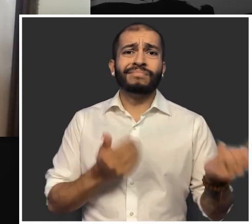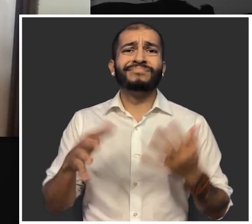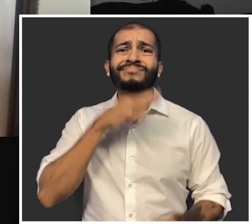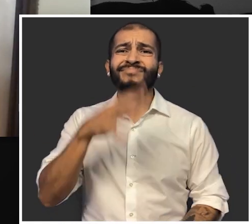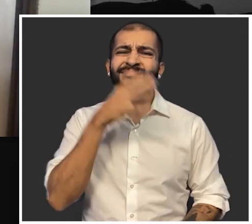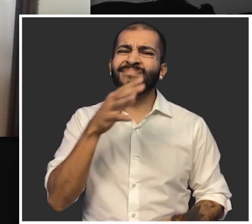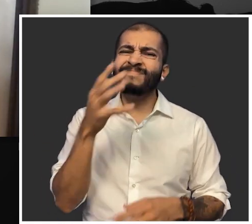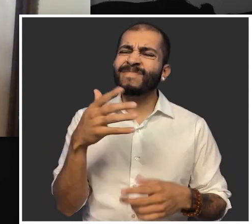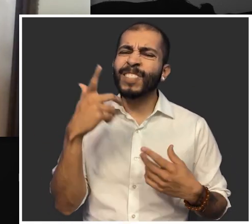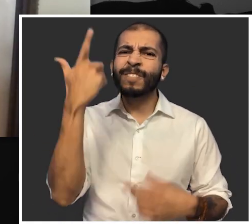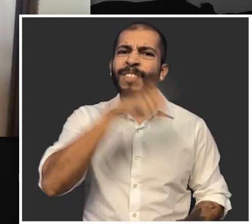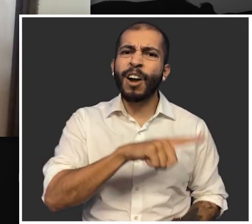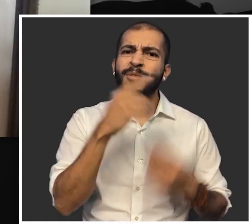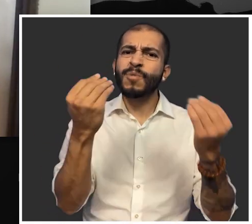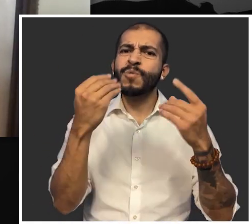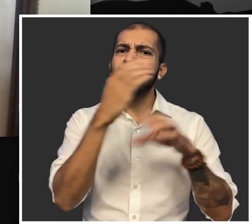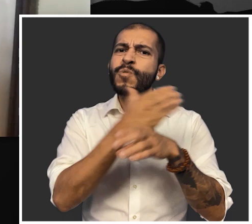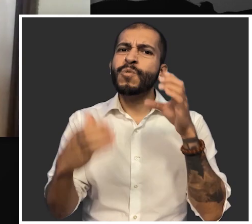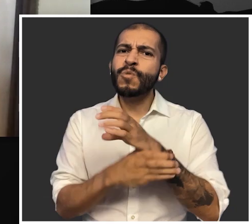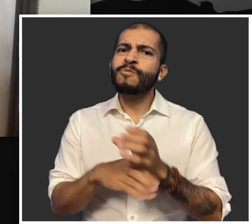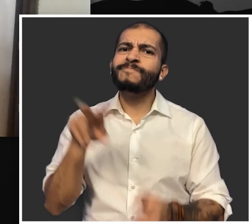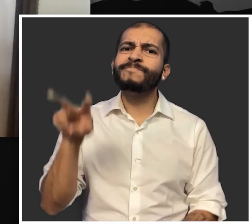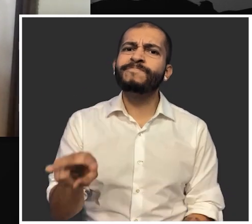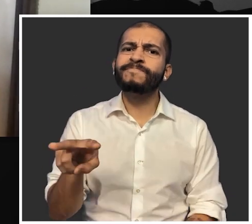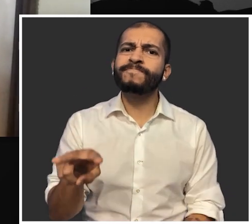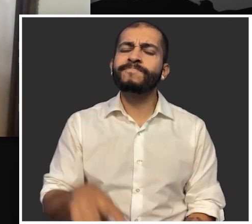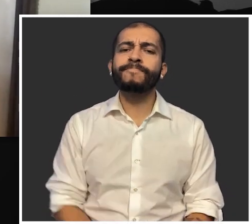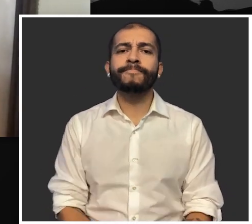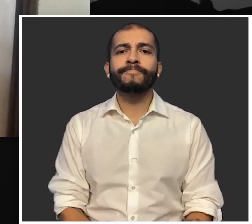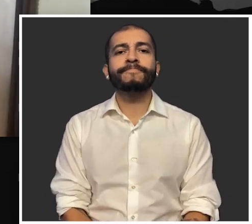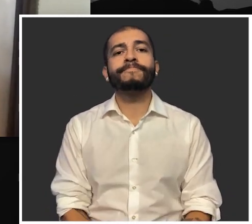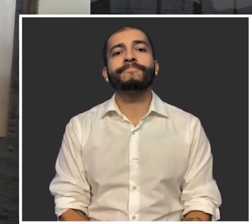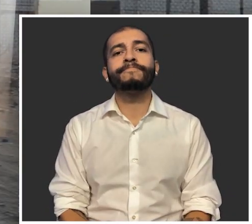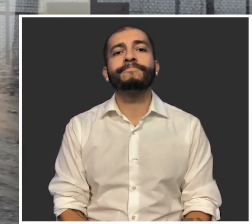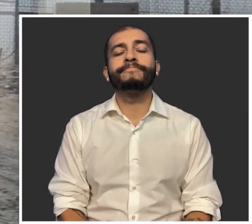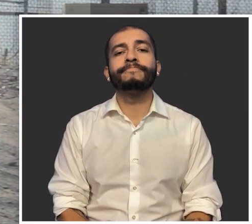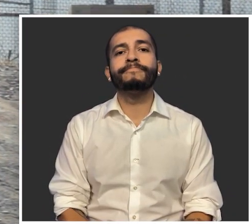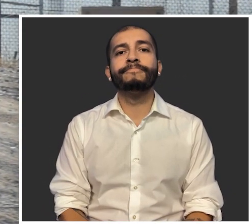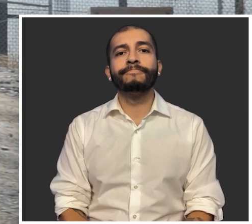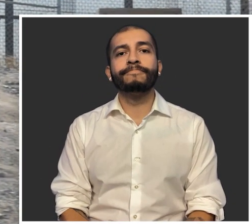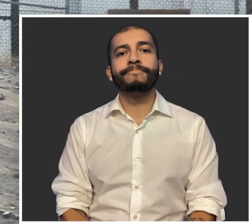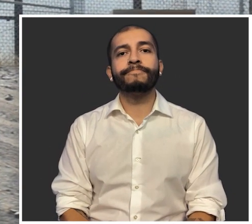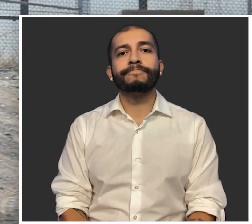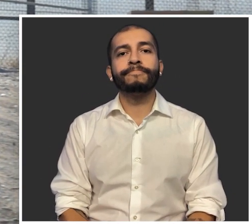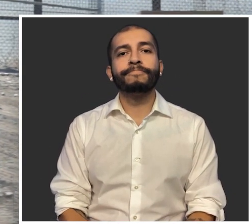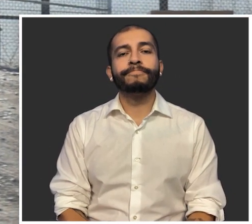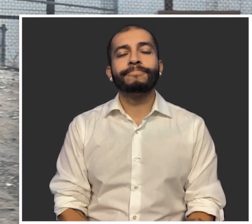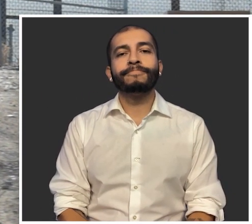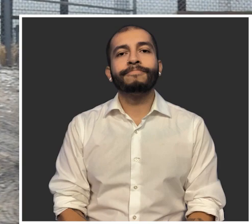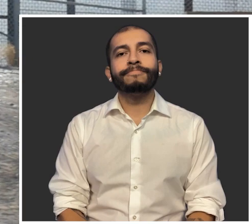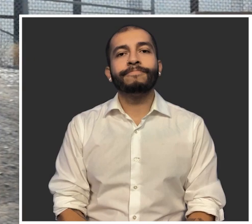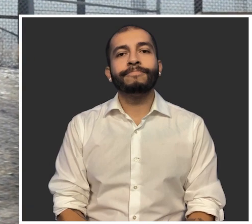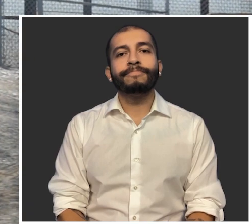es real y ocurren muchas cosas horribles, horribles, horribles. Un muro de cadenas reforzadas y alambre